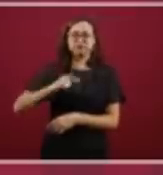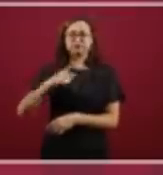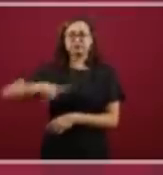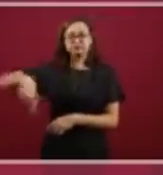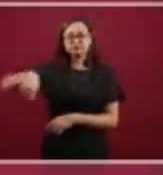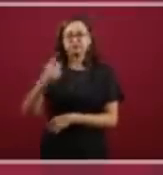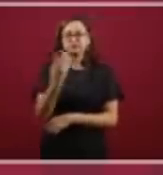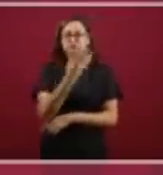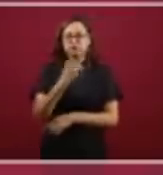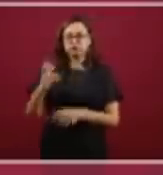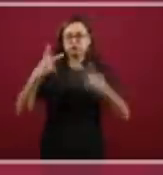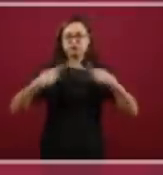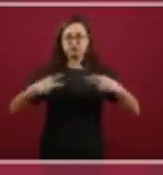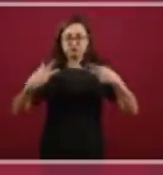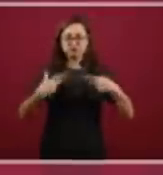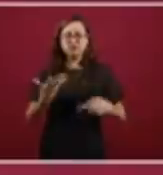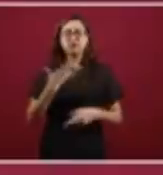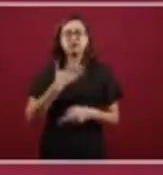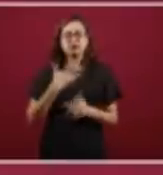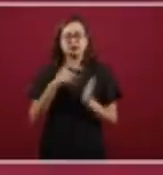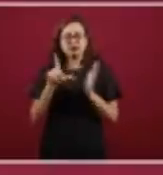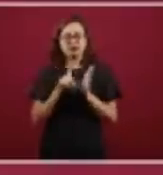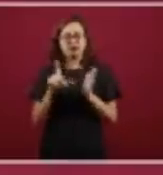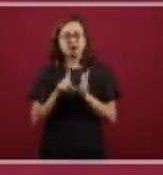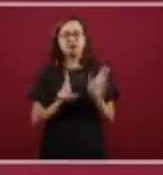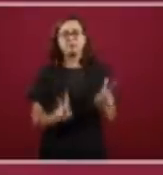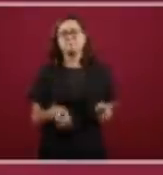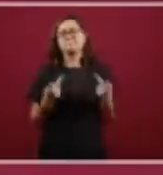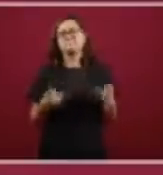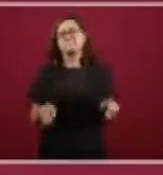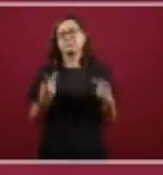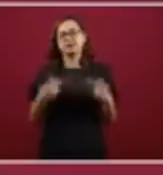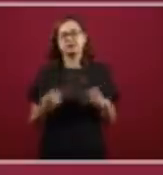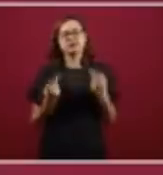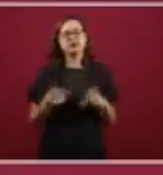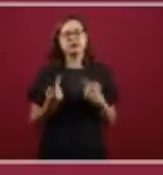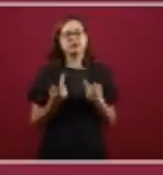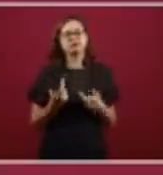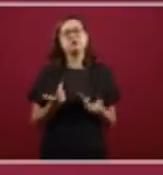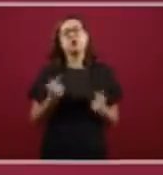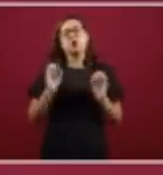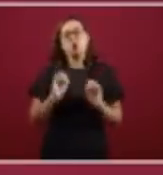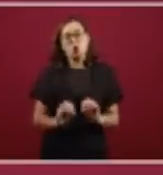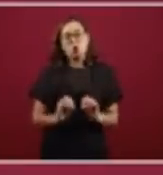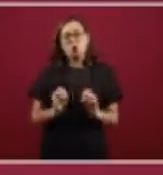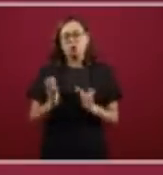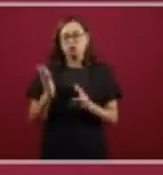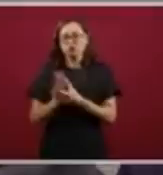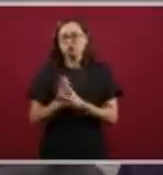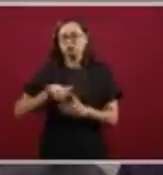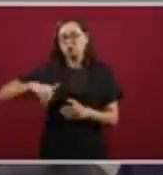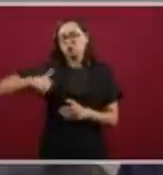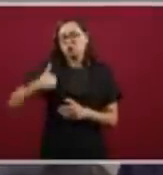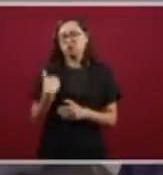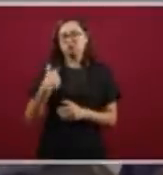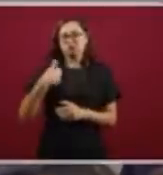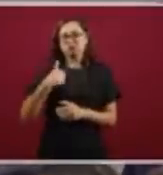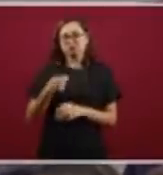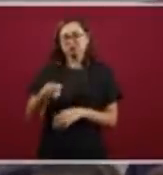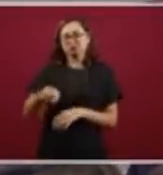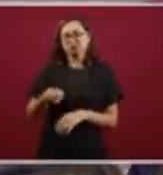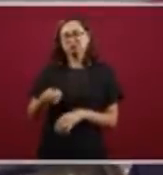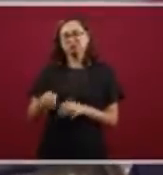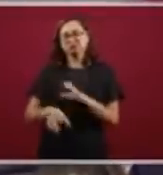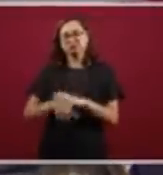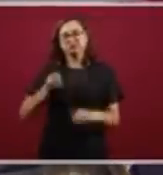tenían tarjetas que las cobraban por los adultos mayores. El modelo que hoy se usa de trabajo